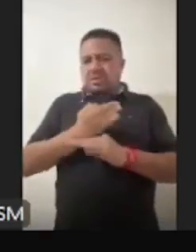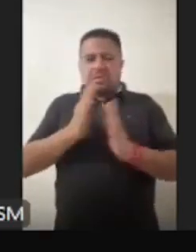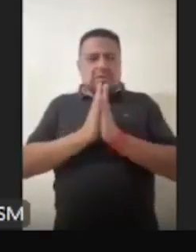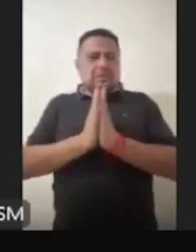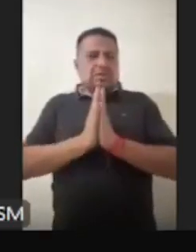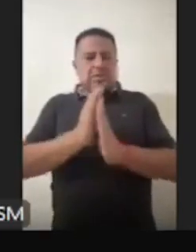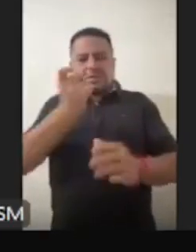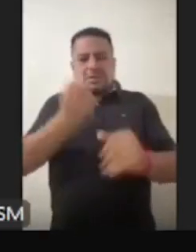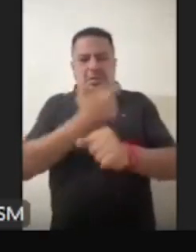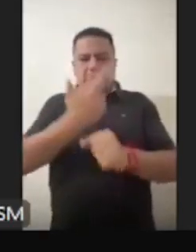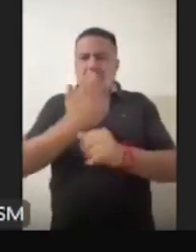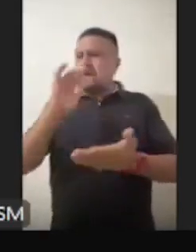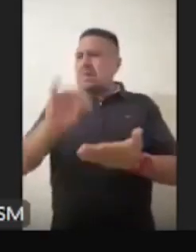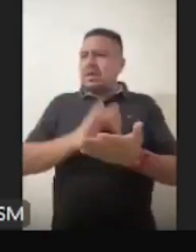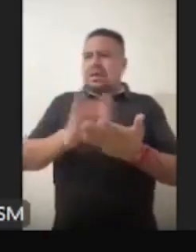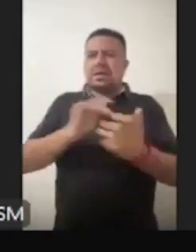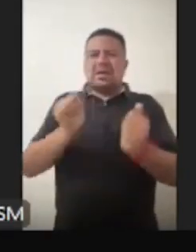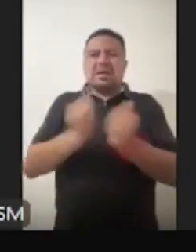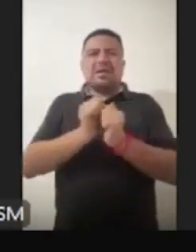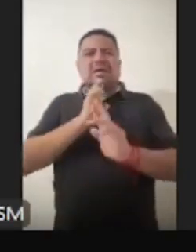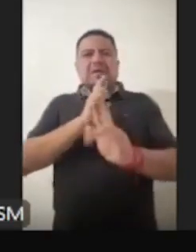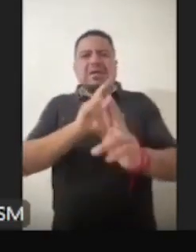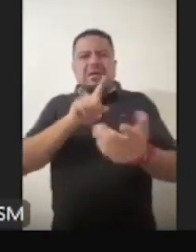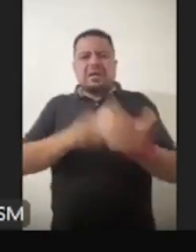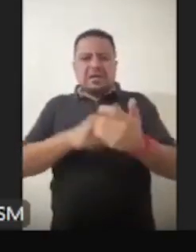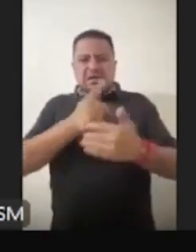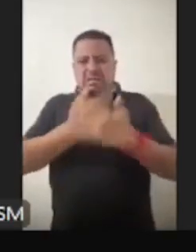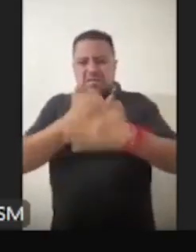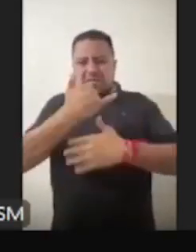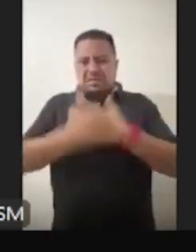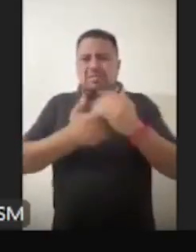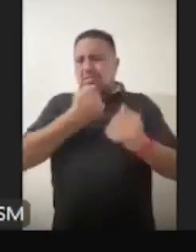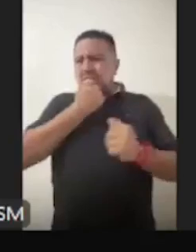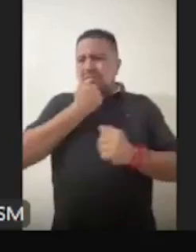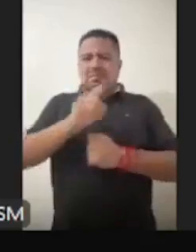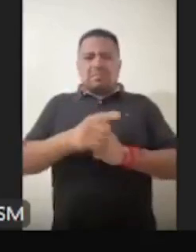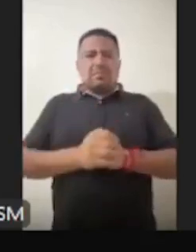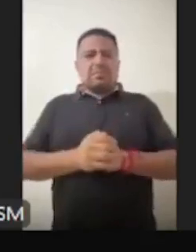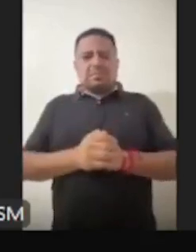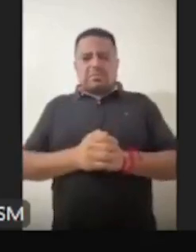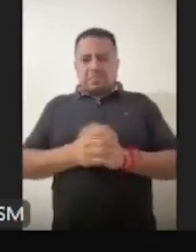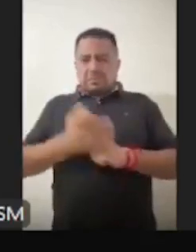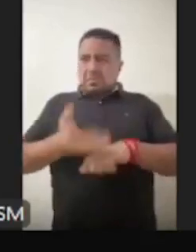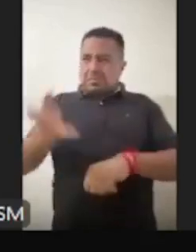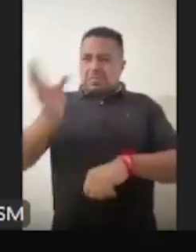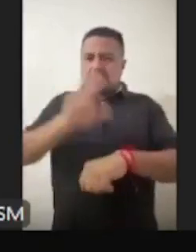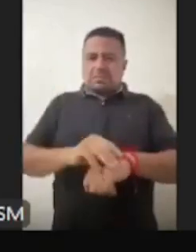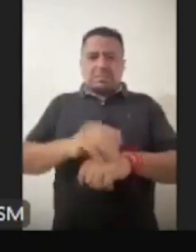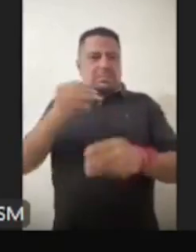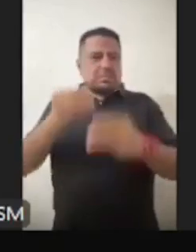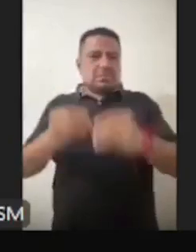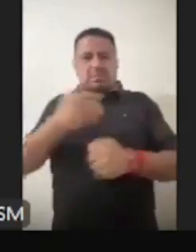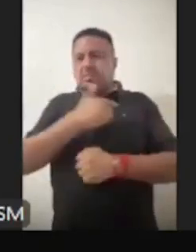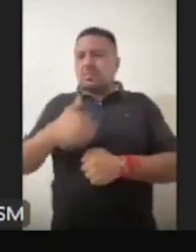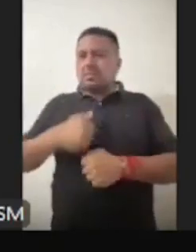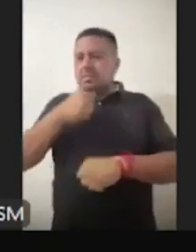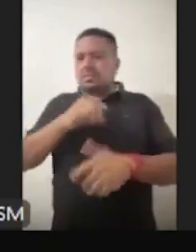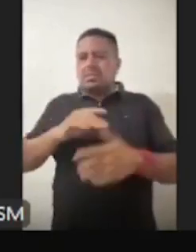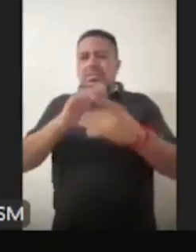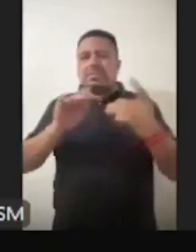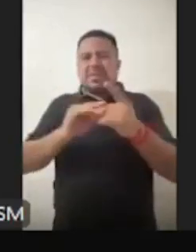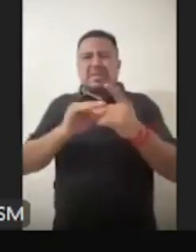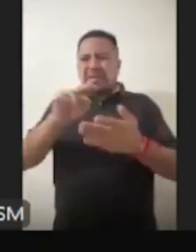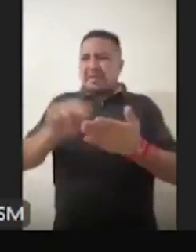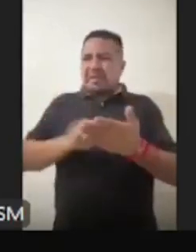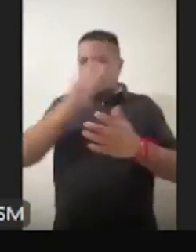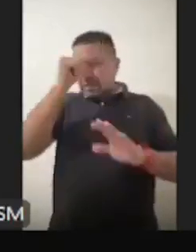secretario, nos apoye con la cuenta y el resolutivo del mismo. Con su autorización, magistrada presidenta, doy cuenta con el proyecto de laudo convenio